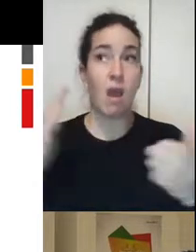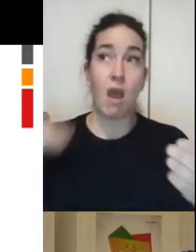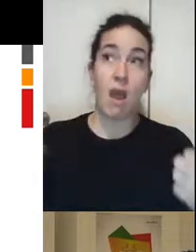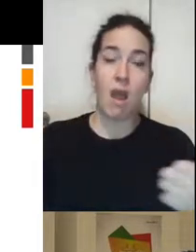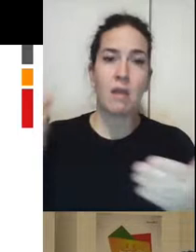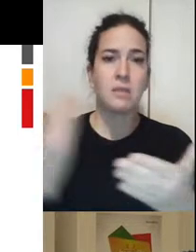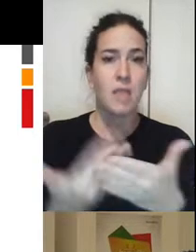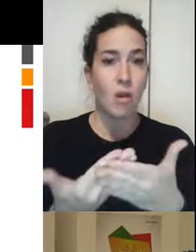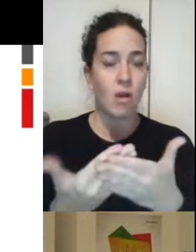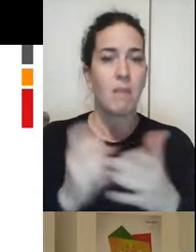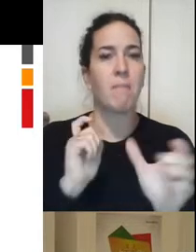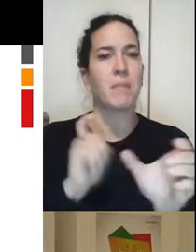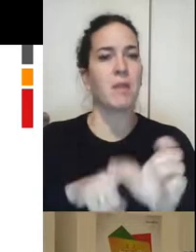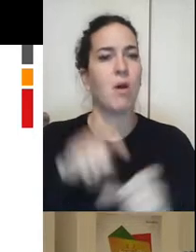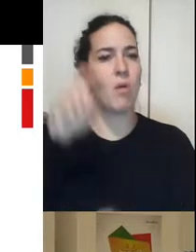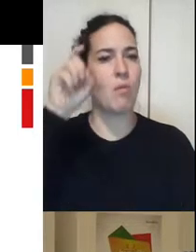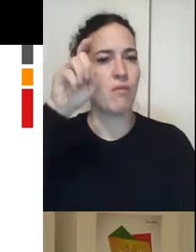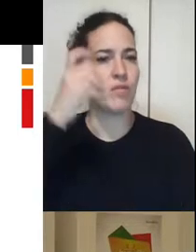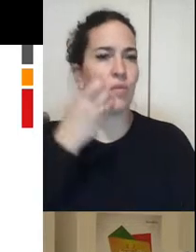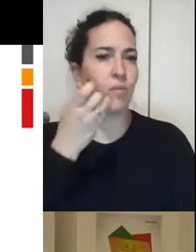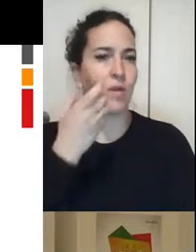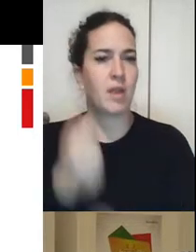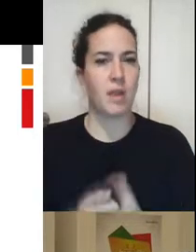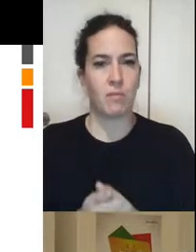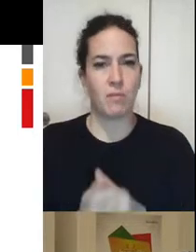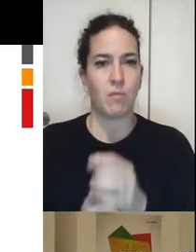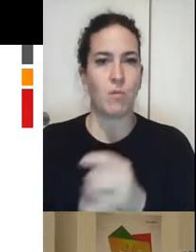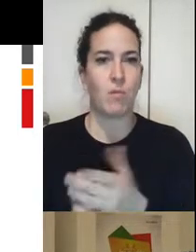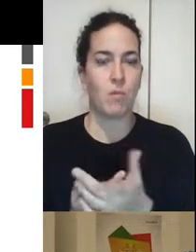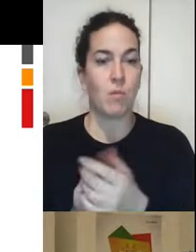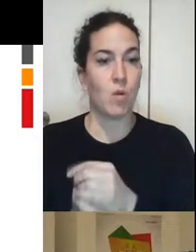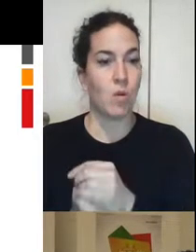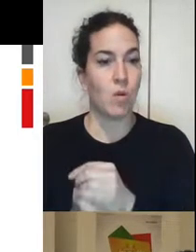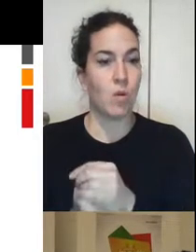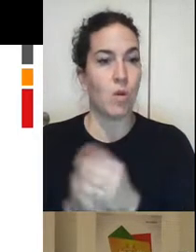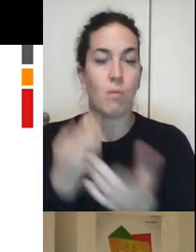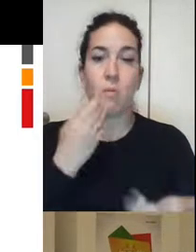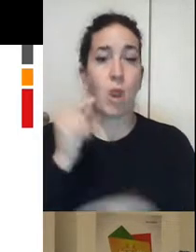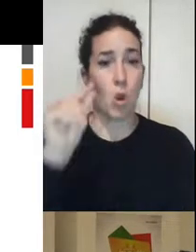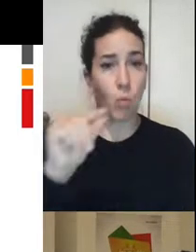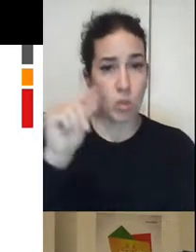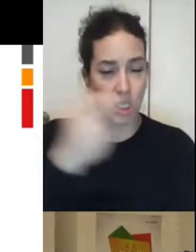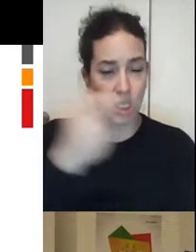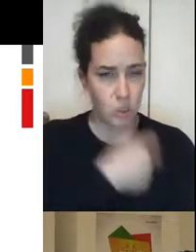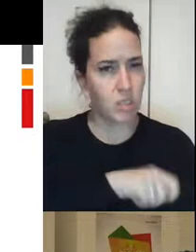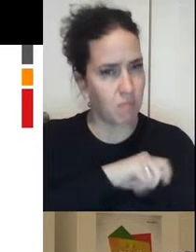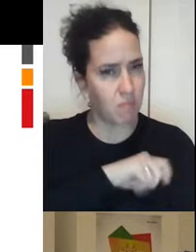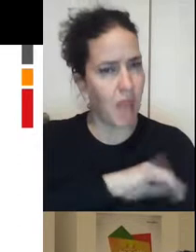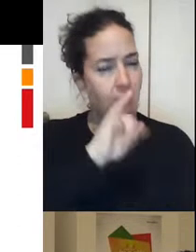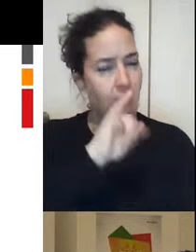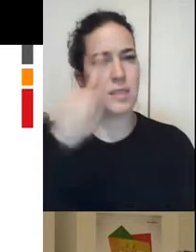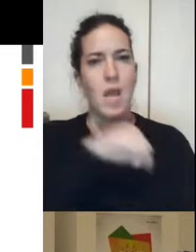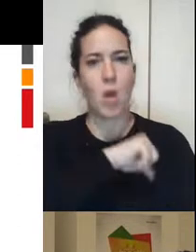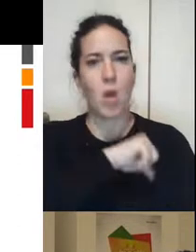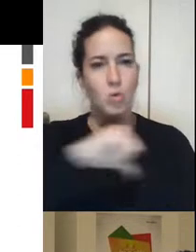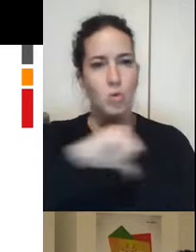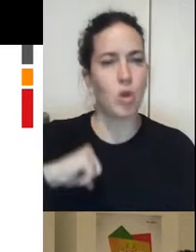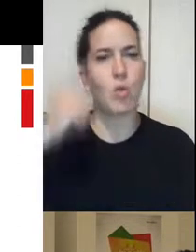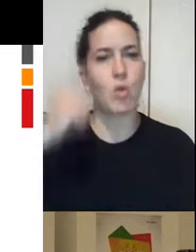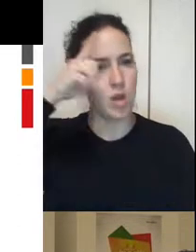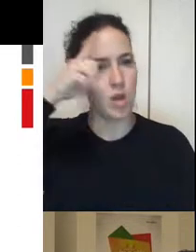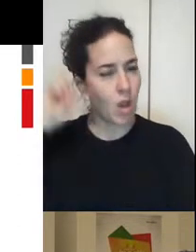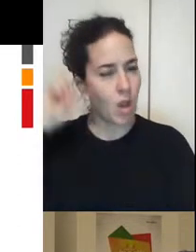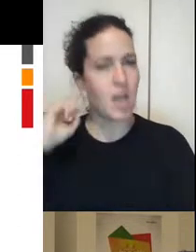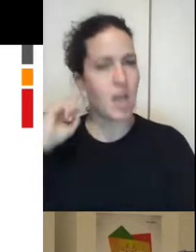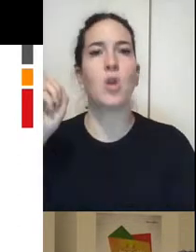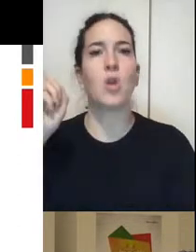profesores de Texas, aquí de España hay varios, de la Complutense, de la Autónoma de Madrid, de la de Juan Carlos, en Argentina,